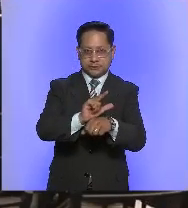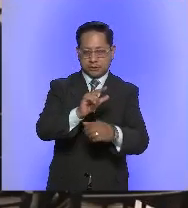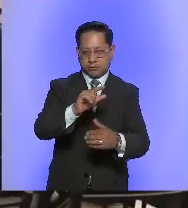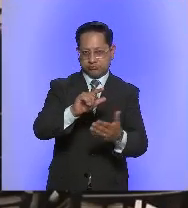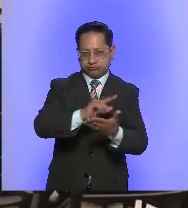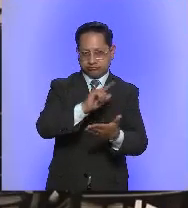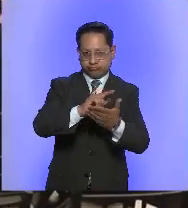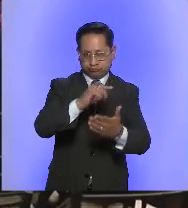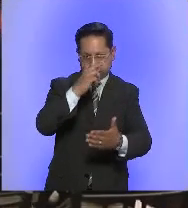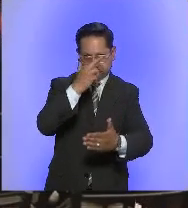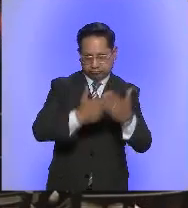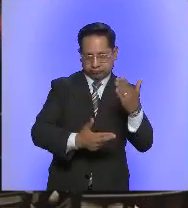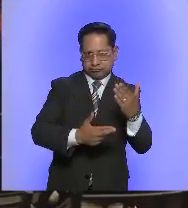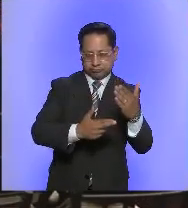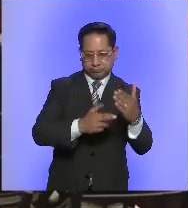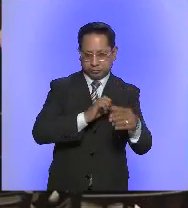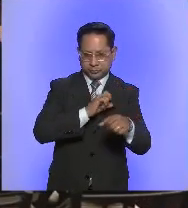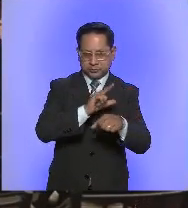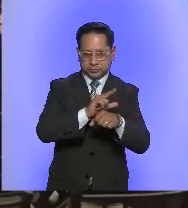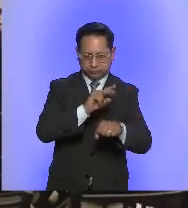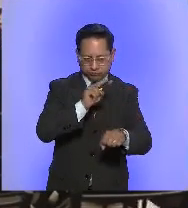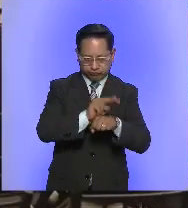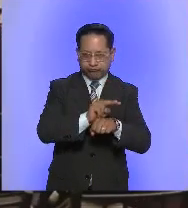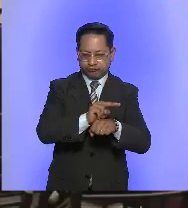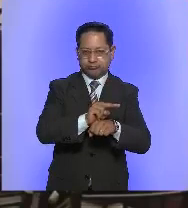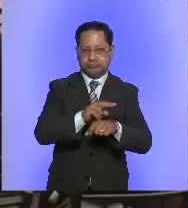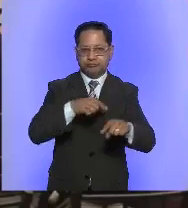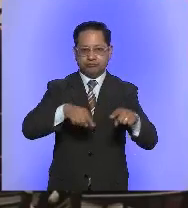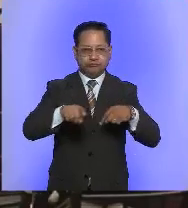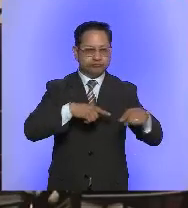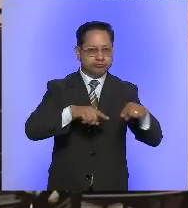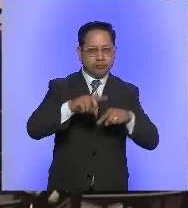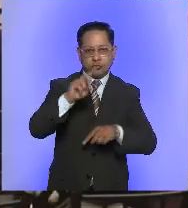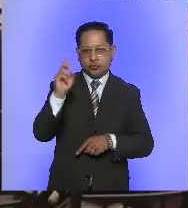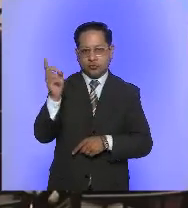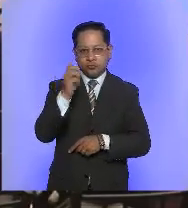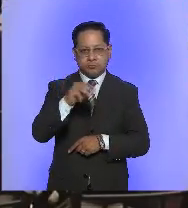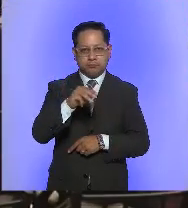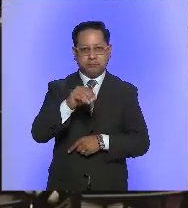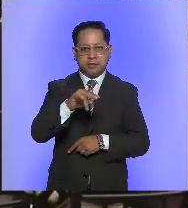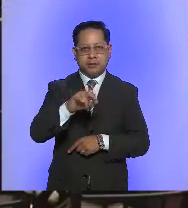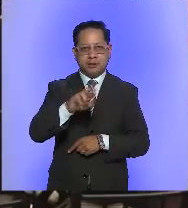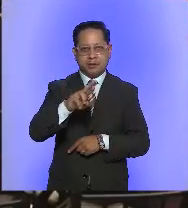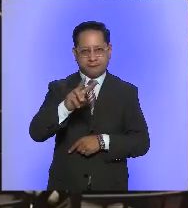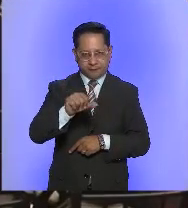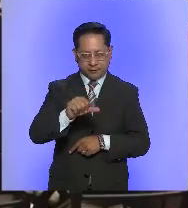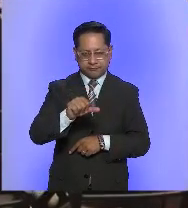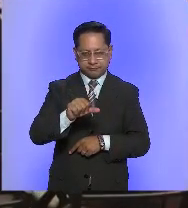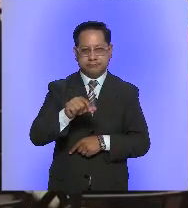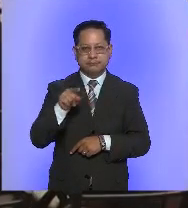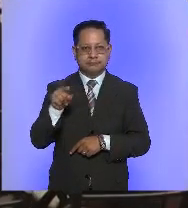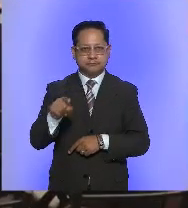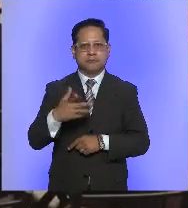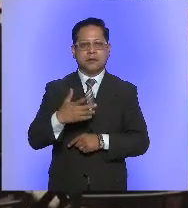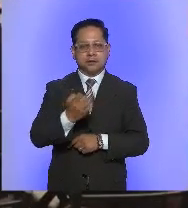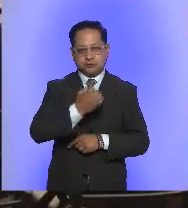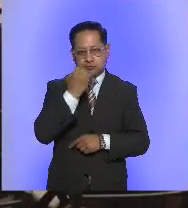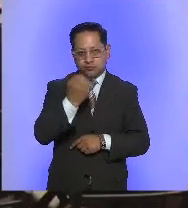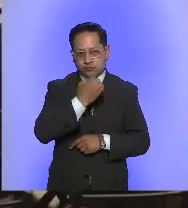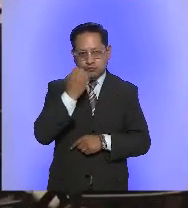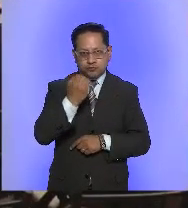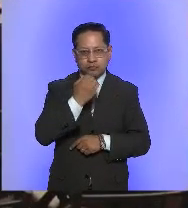será moderada por la doctora Minerva Martínez Garza, asociada del Colegio de Abogados de Nuevo León, AC, de quien